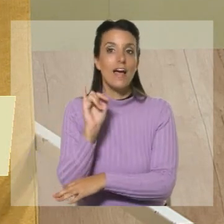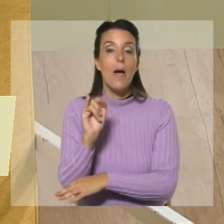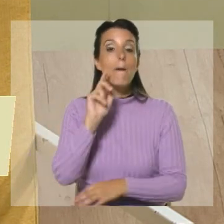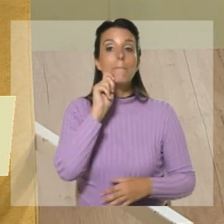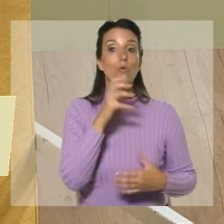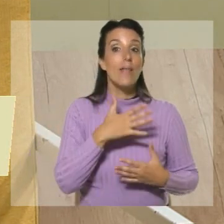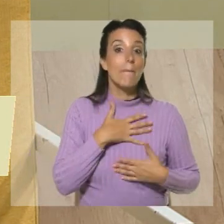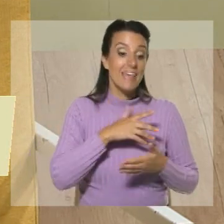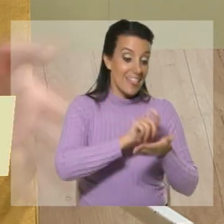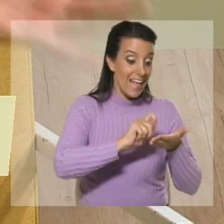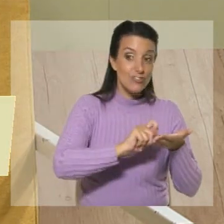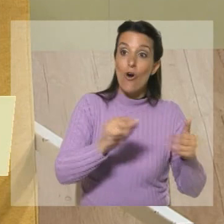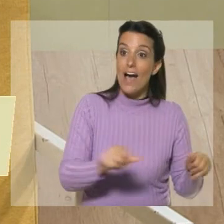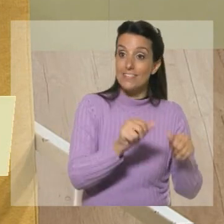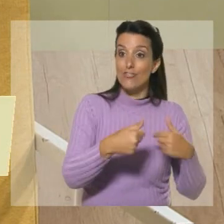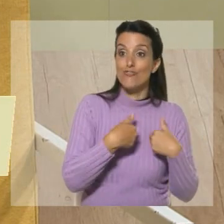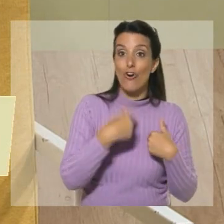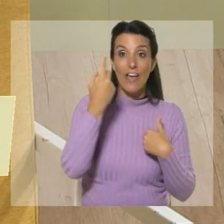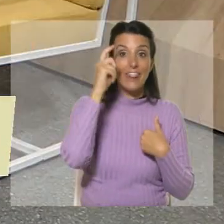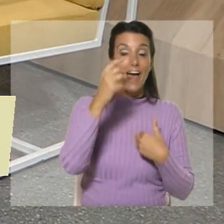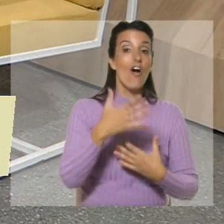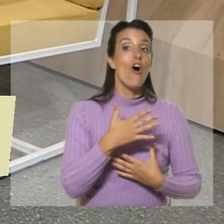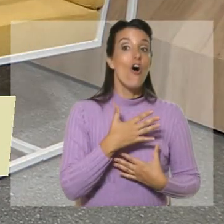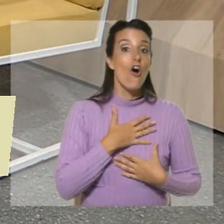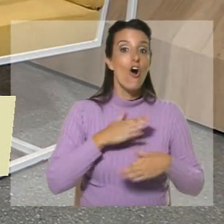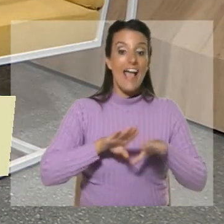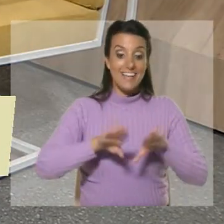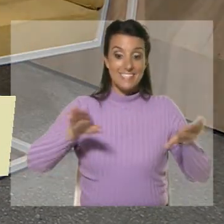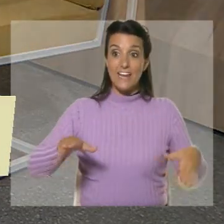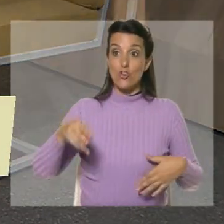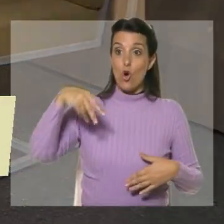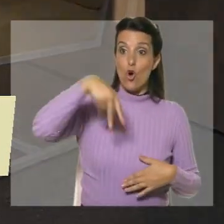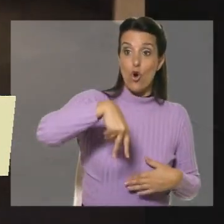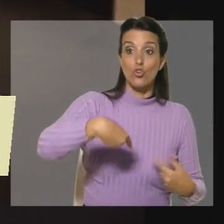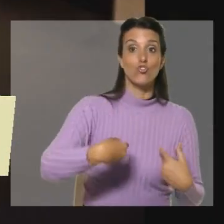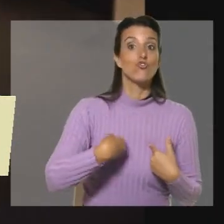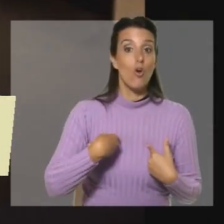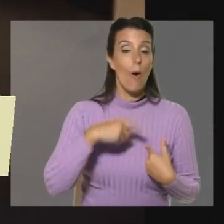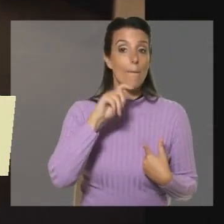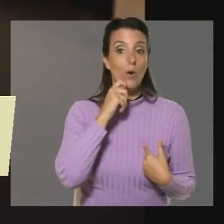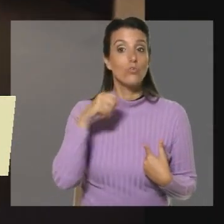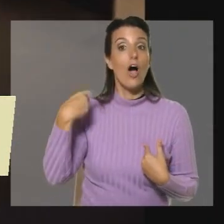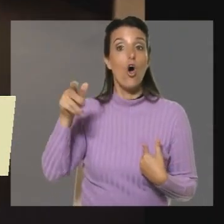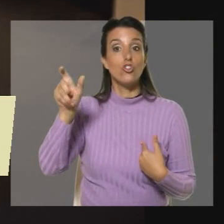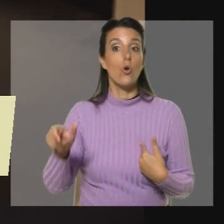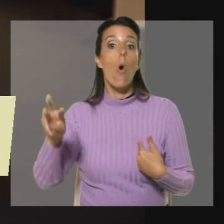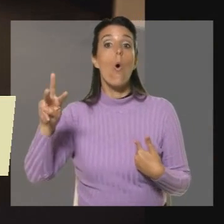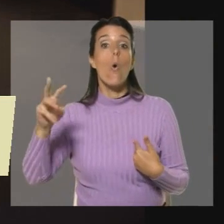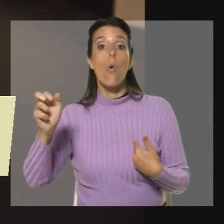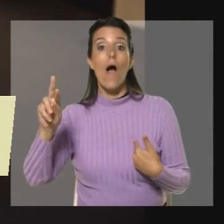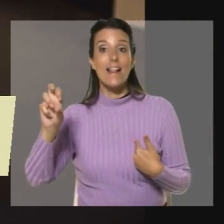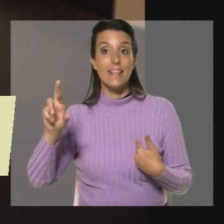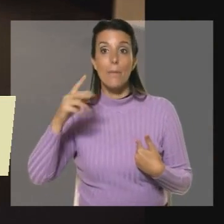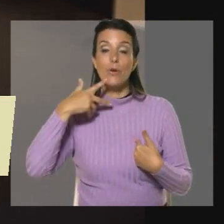de, este es el texto, yo ahora subo al escenario porque de ahí no me va a dejar nadie. Y bueno, y me encanta que venga Bachi en el caso de Walter o Bruno en el caso de